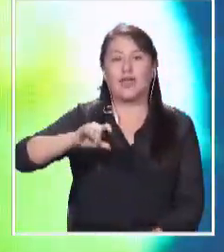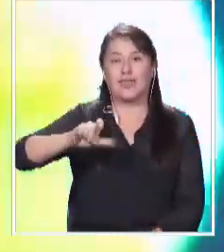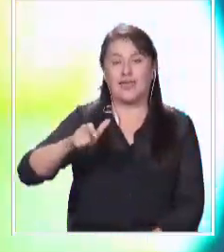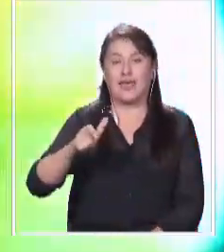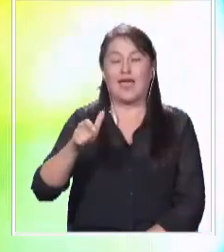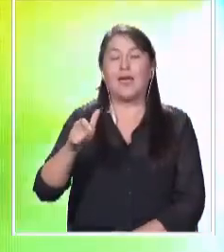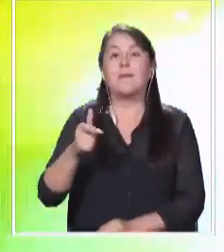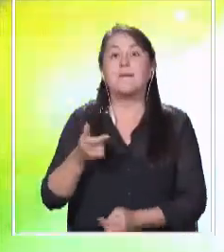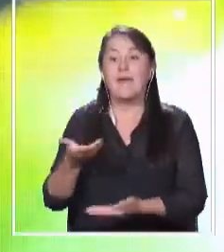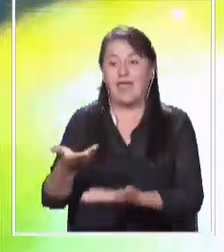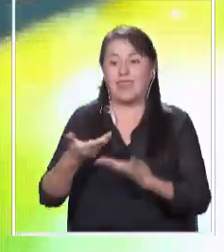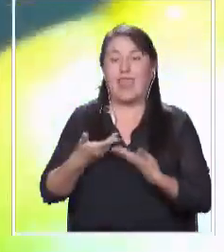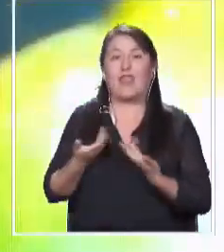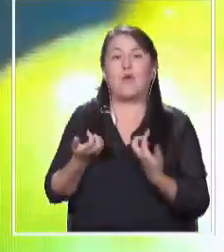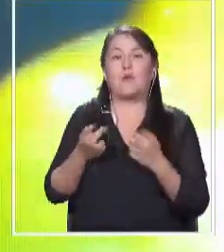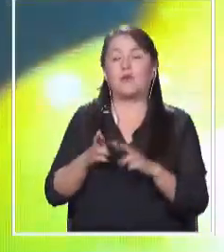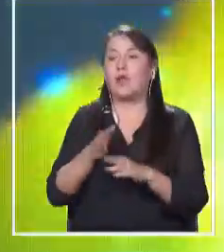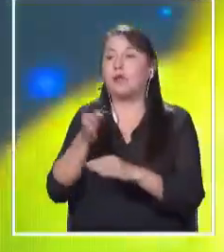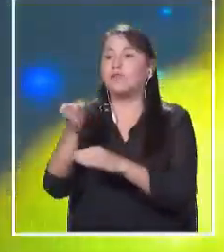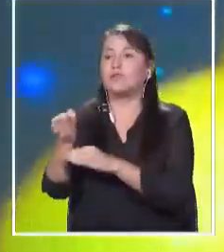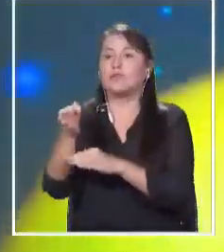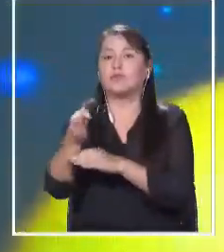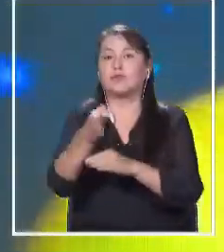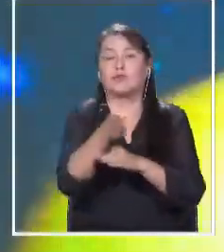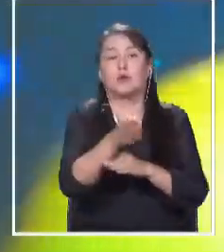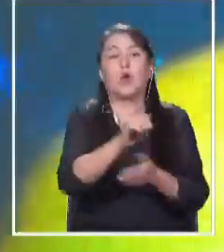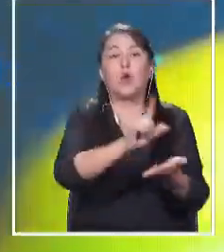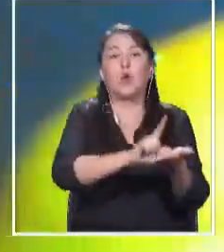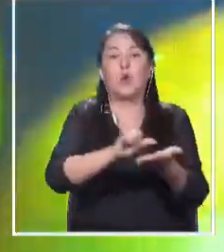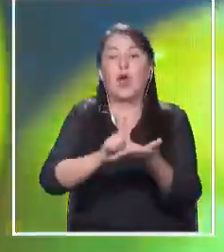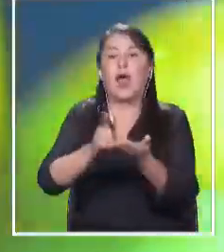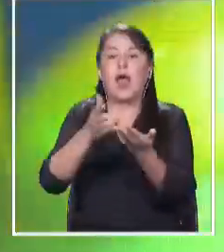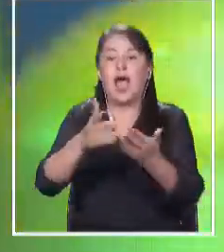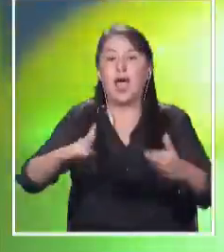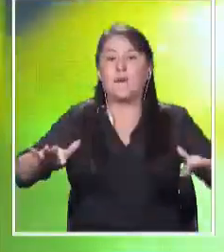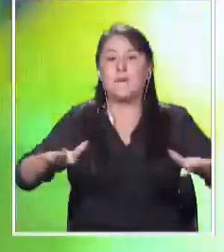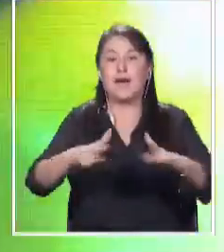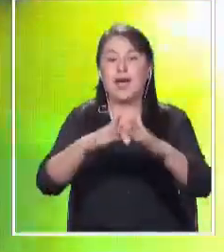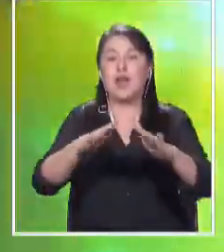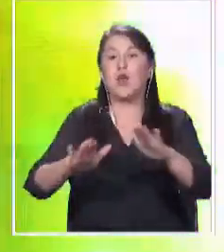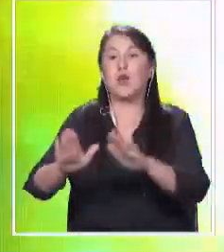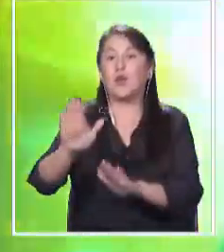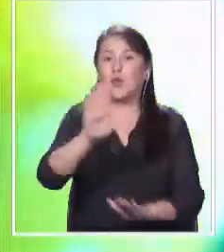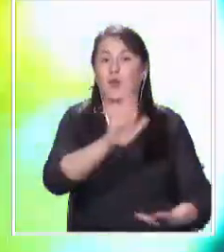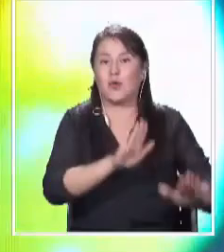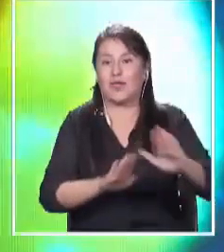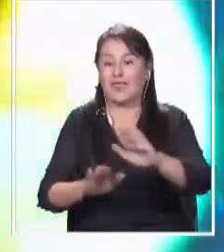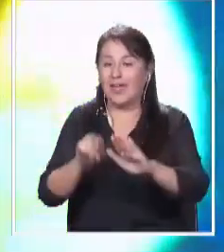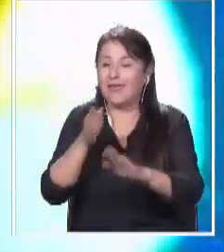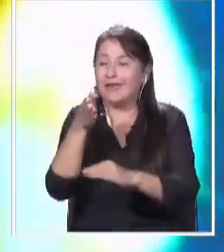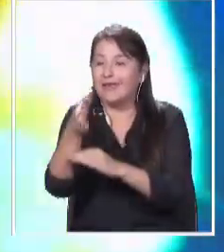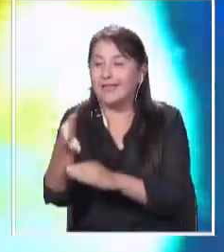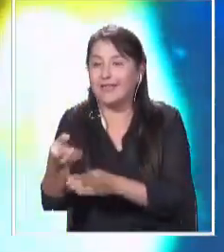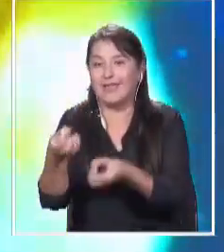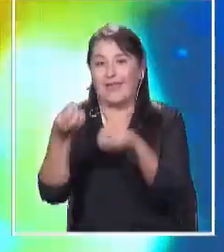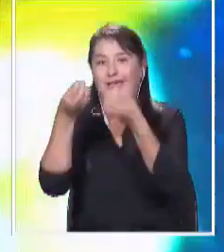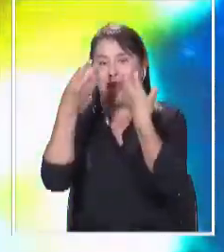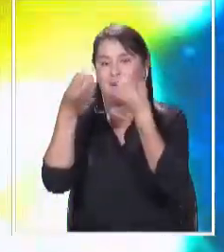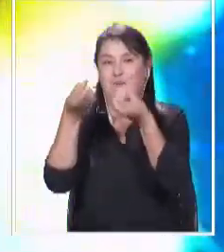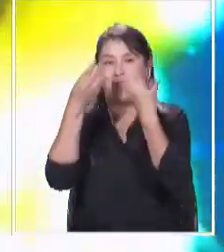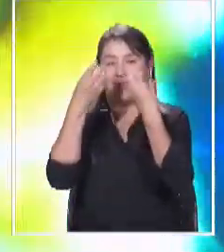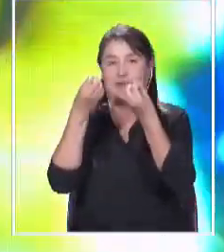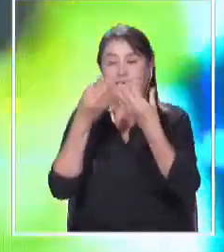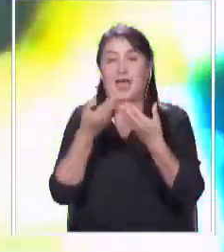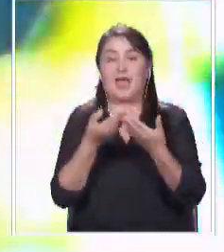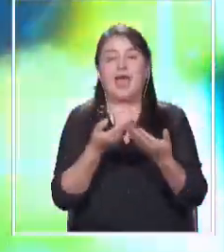ir a territorios, a áreas marinas protegidas y aprender en esos mismos sitios. Entonces, imagínense, venir de una formación de ciencias